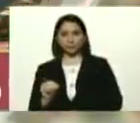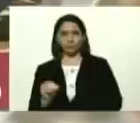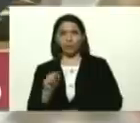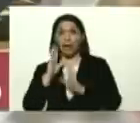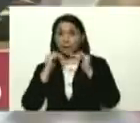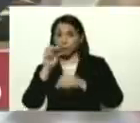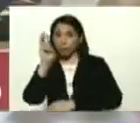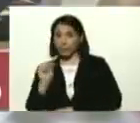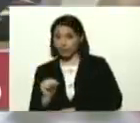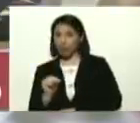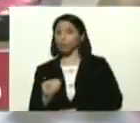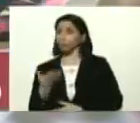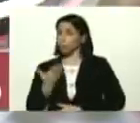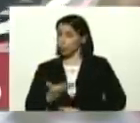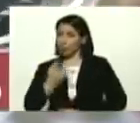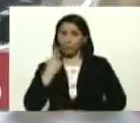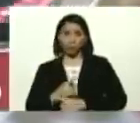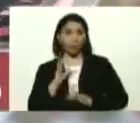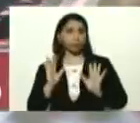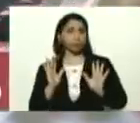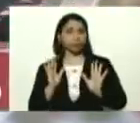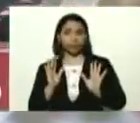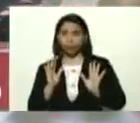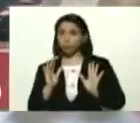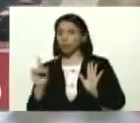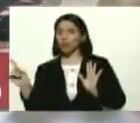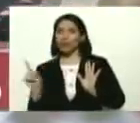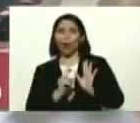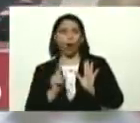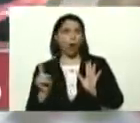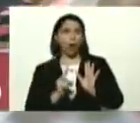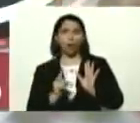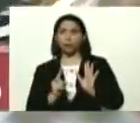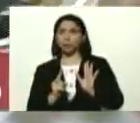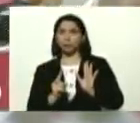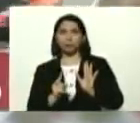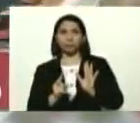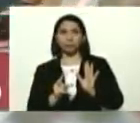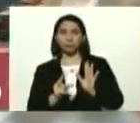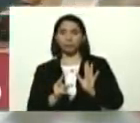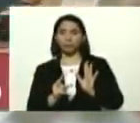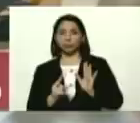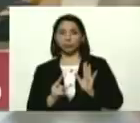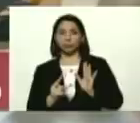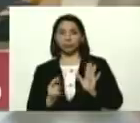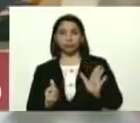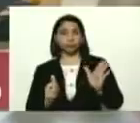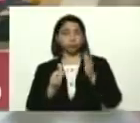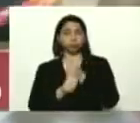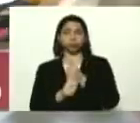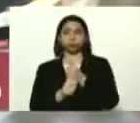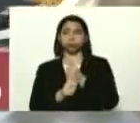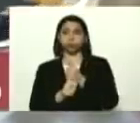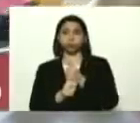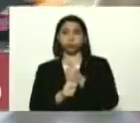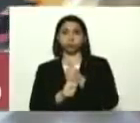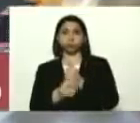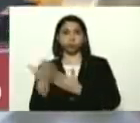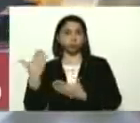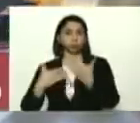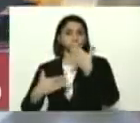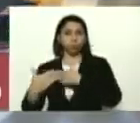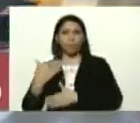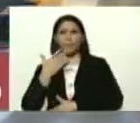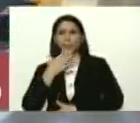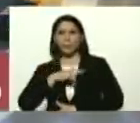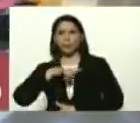Atención Petare, muy importante, no ha referido ni hemos encontrado antecedentes de